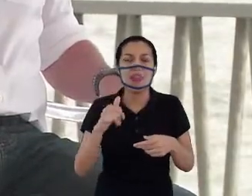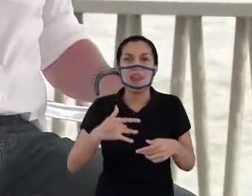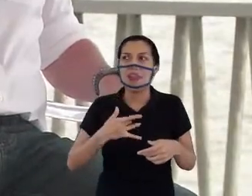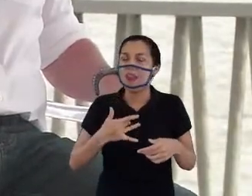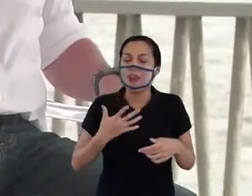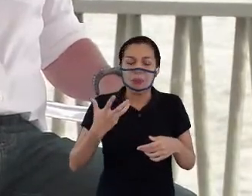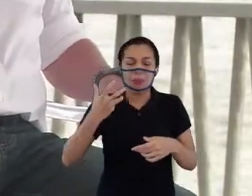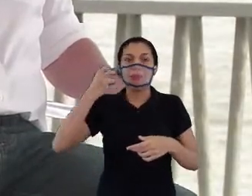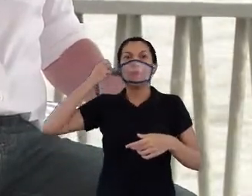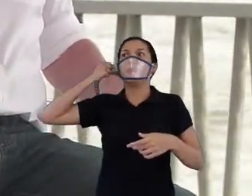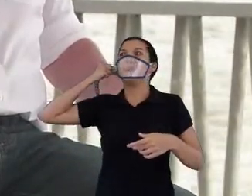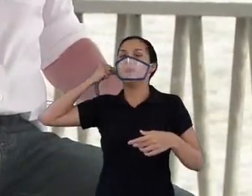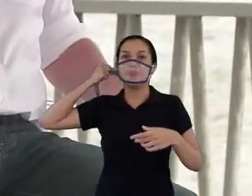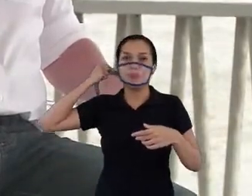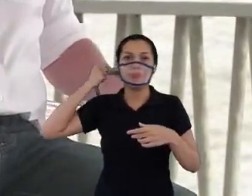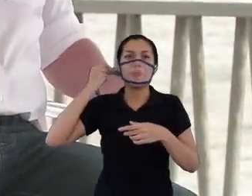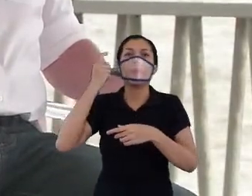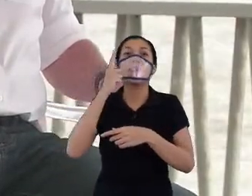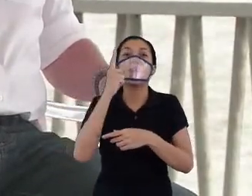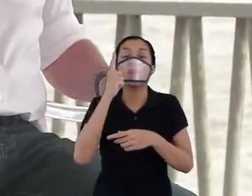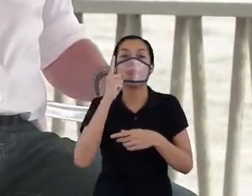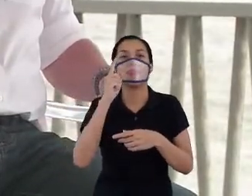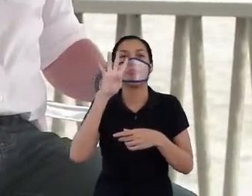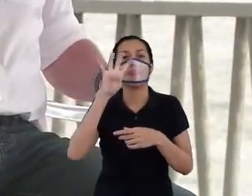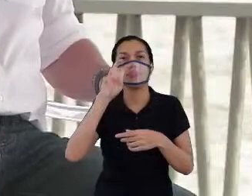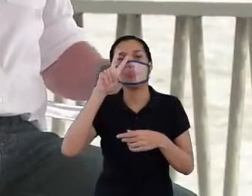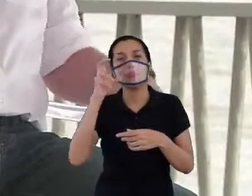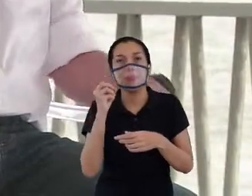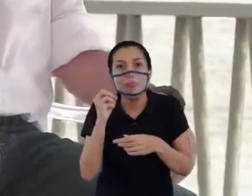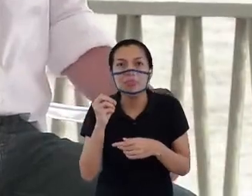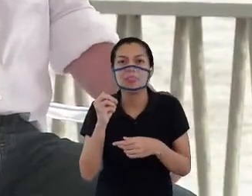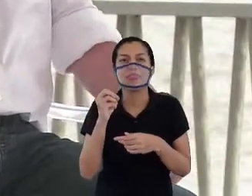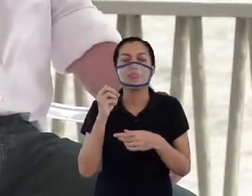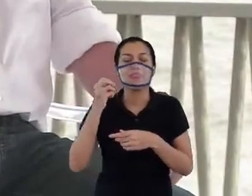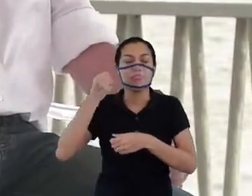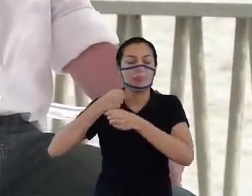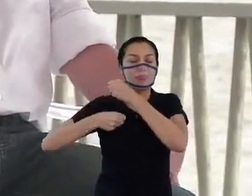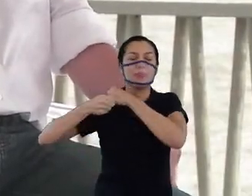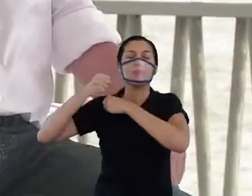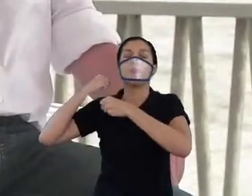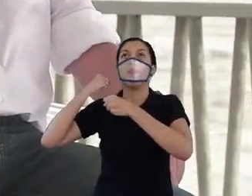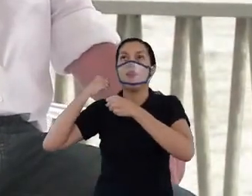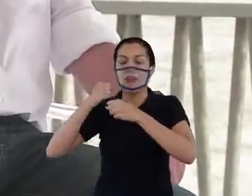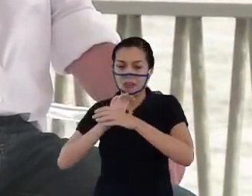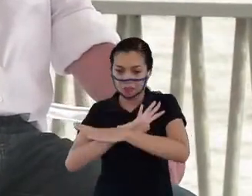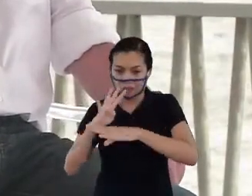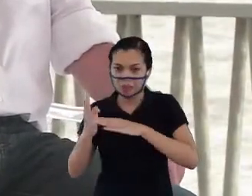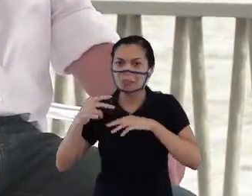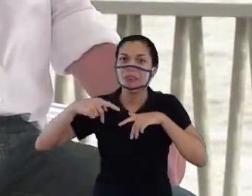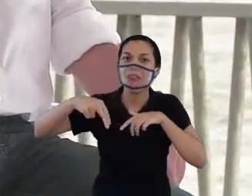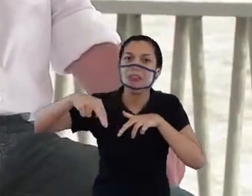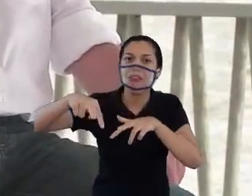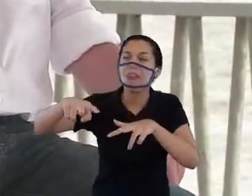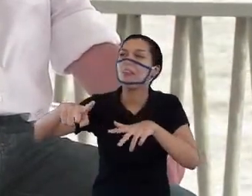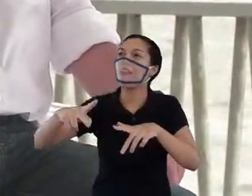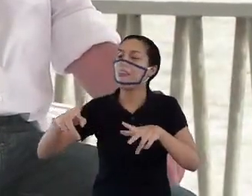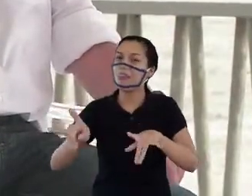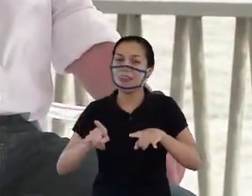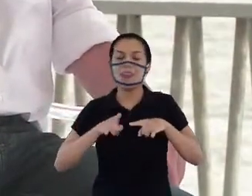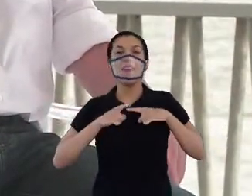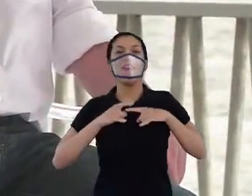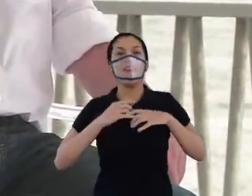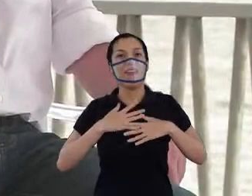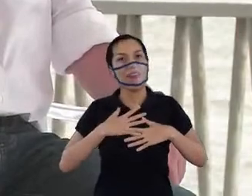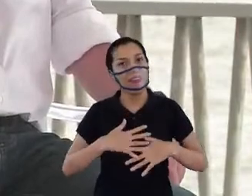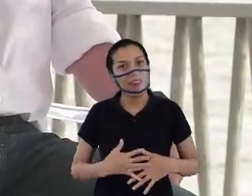un homenaje a todos los migrantes en un gran centro internacional de gastronomía, porque aquí se